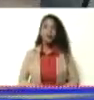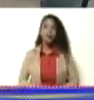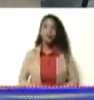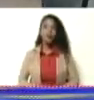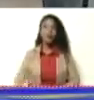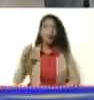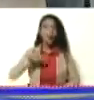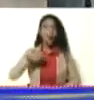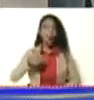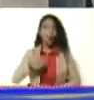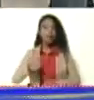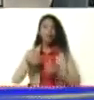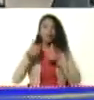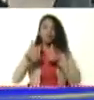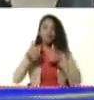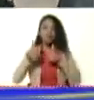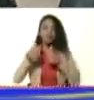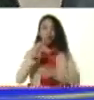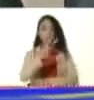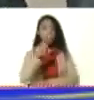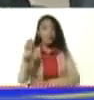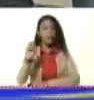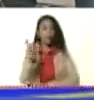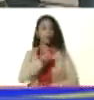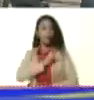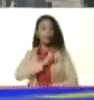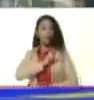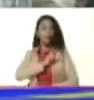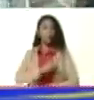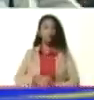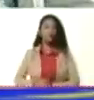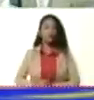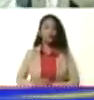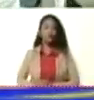Hoy era un buen día, 20 de enero.